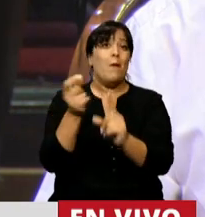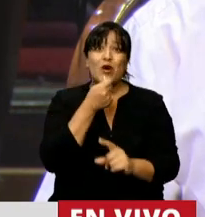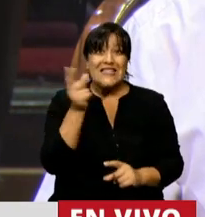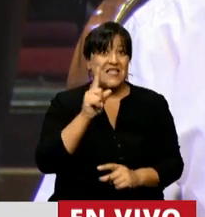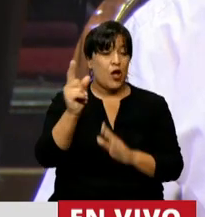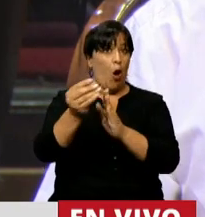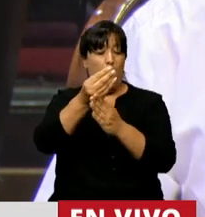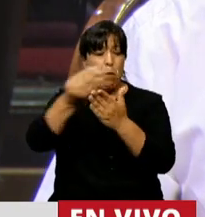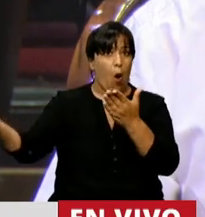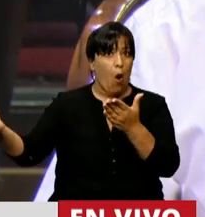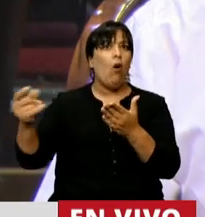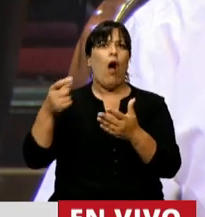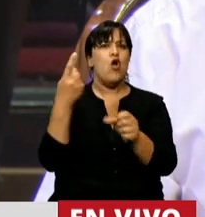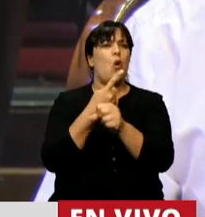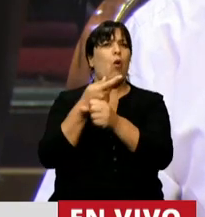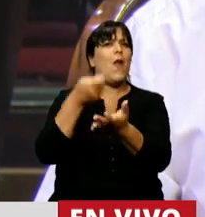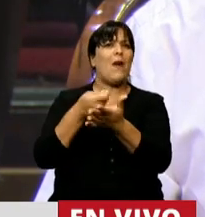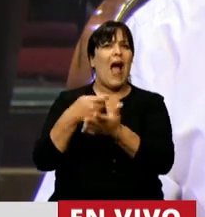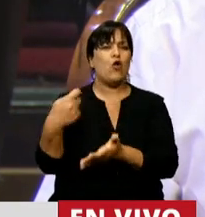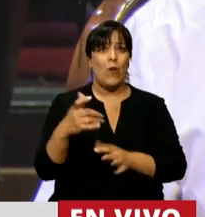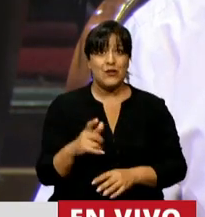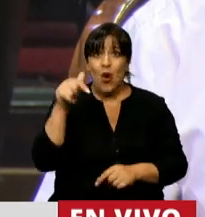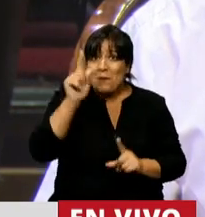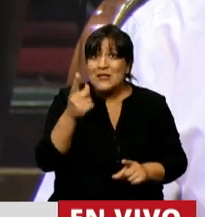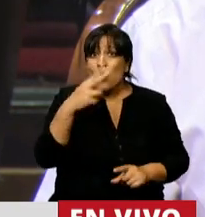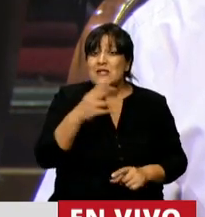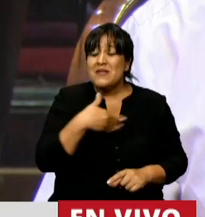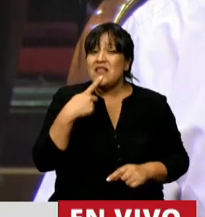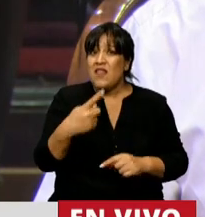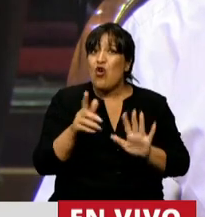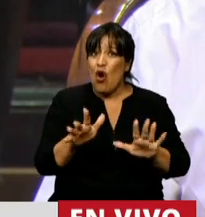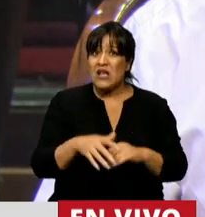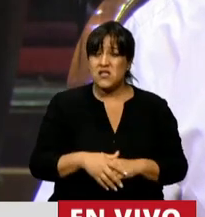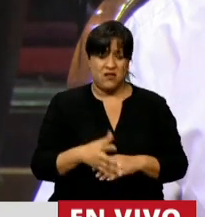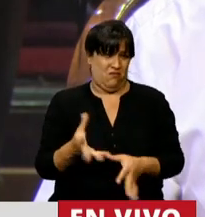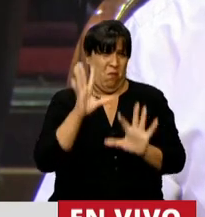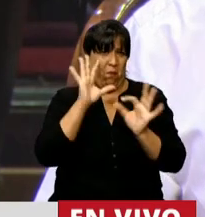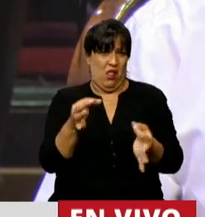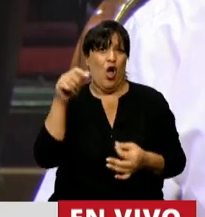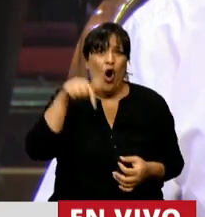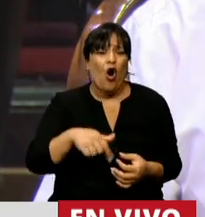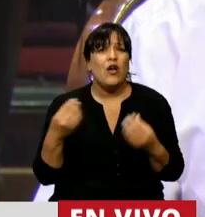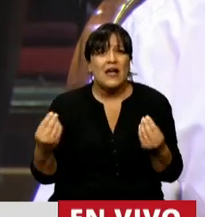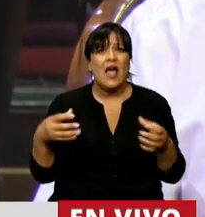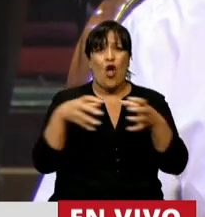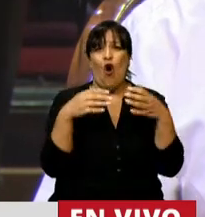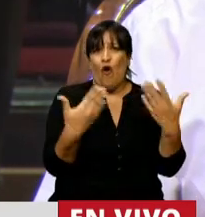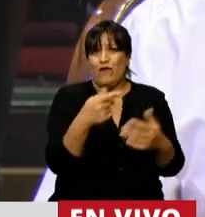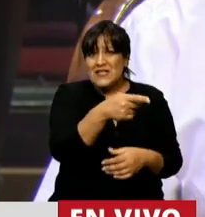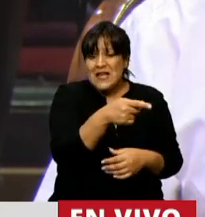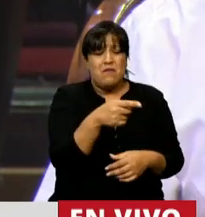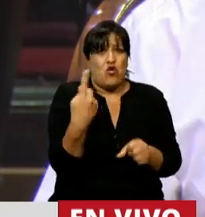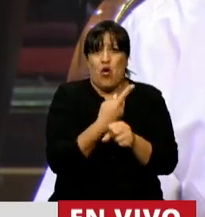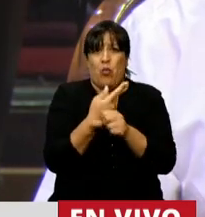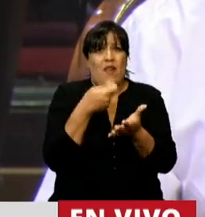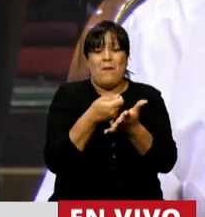las jubilaciones. Así lo dijo la hoy vicepresidenta. Y señor presidente, claramente hoy el oficialismo no puede pagar